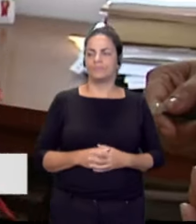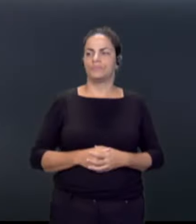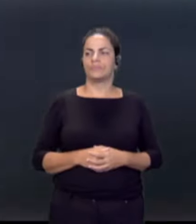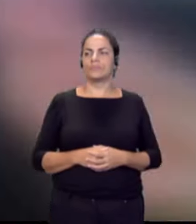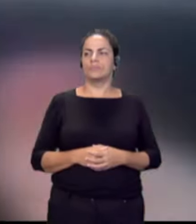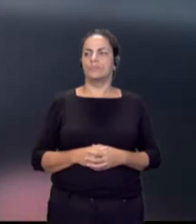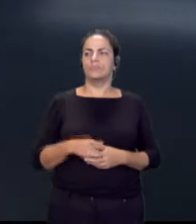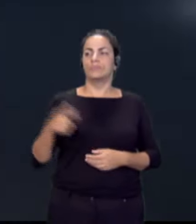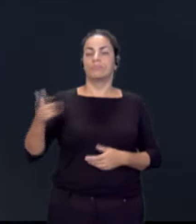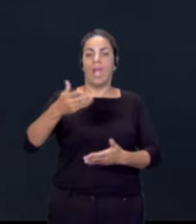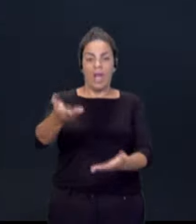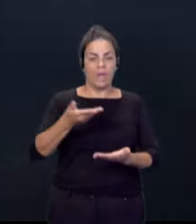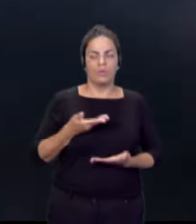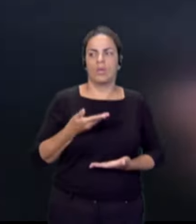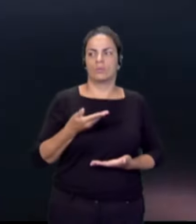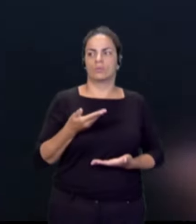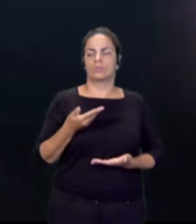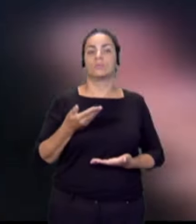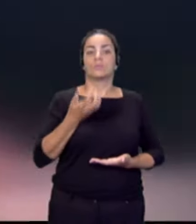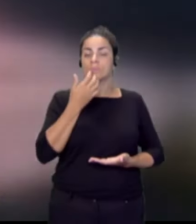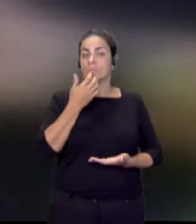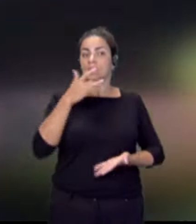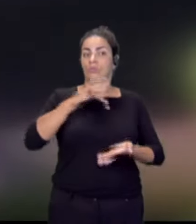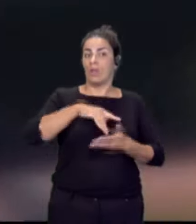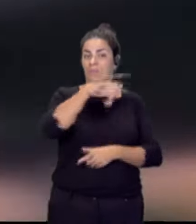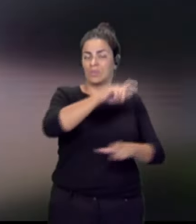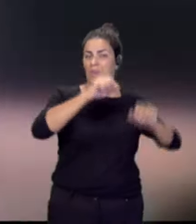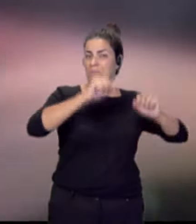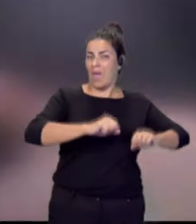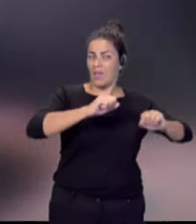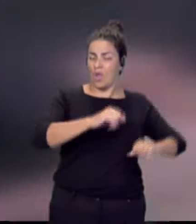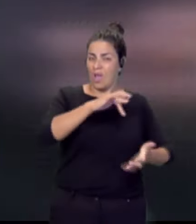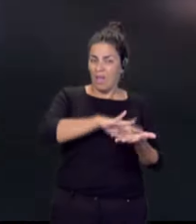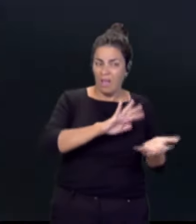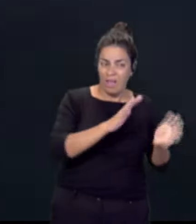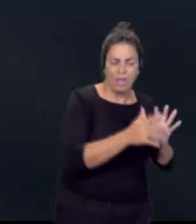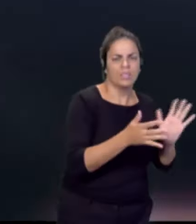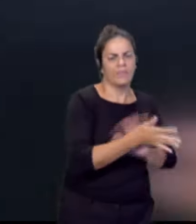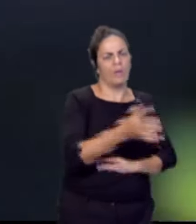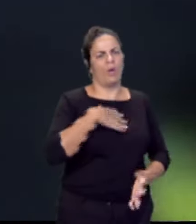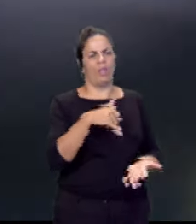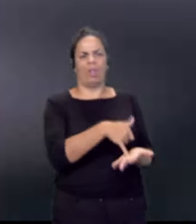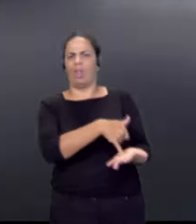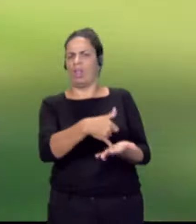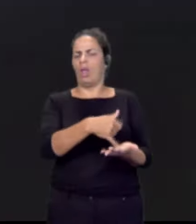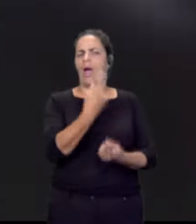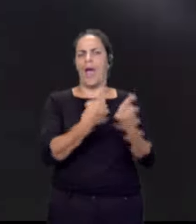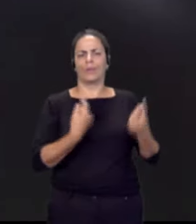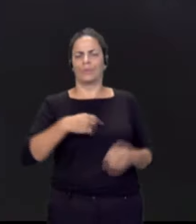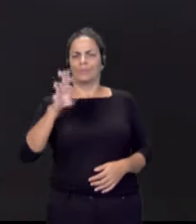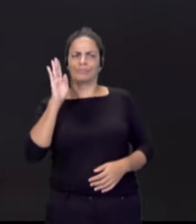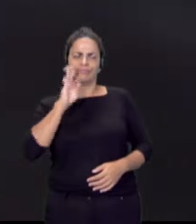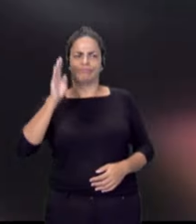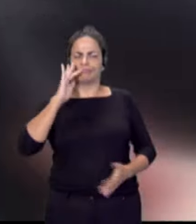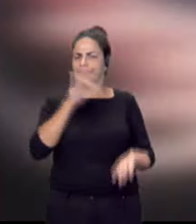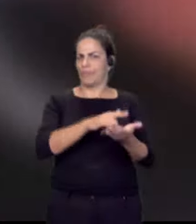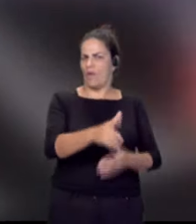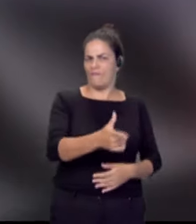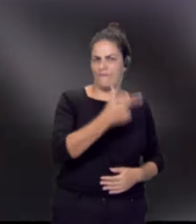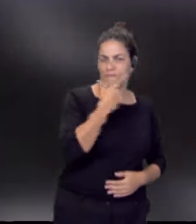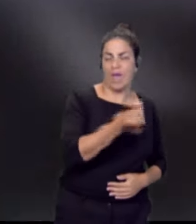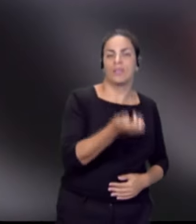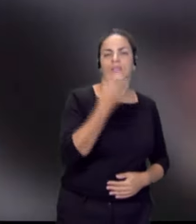Ayúdanos. Hacernos mayores nos puede convertir en personas muy vulnerables ante ciertos delitos. Si tienes información de